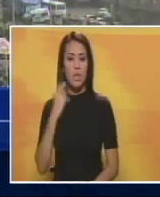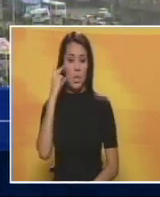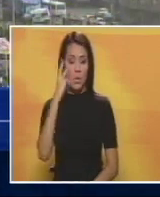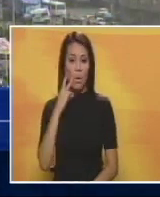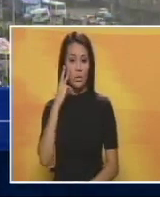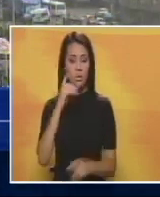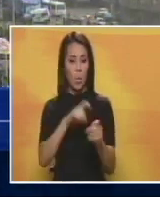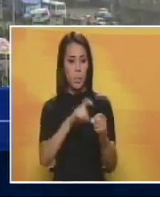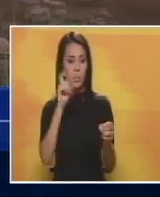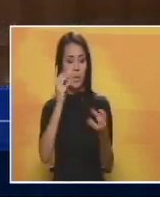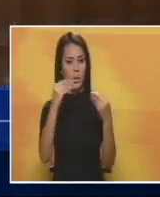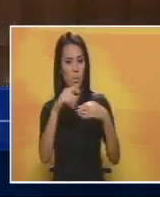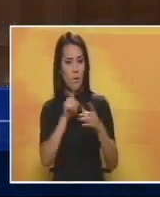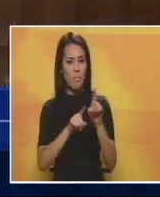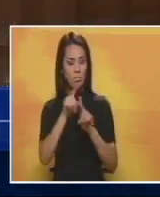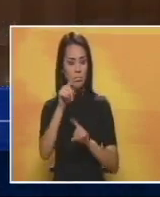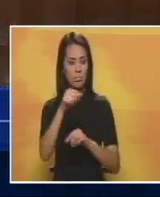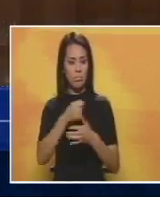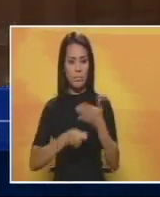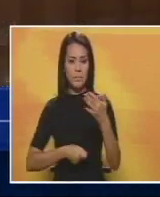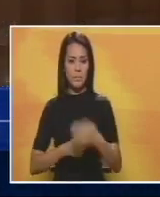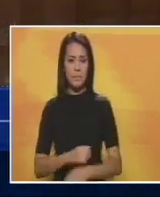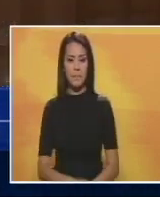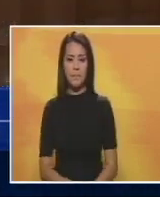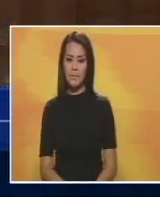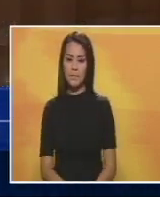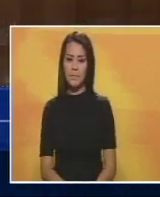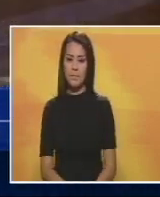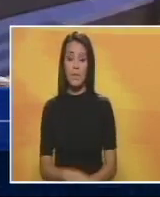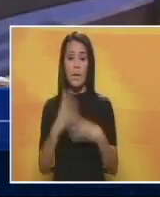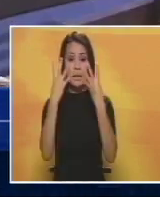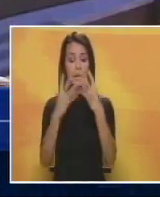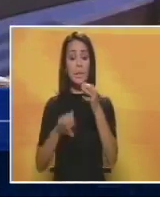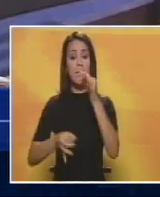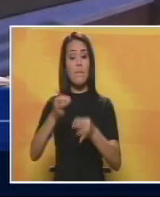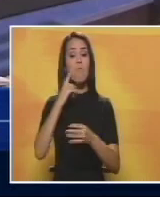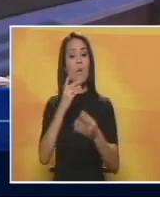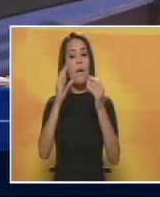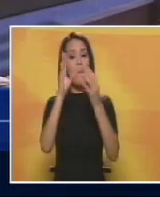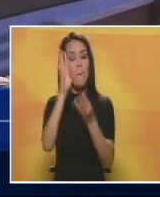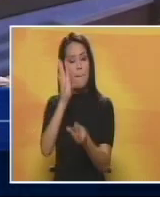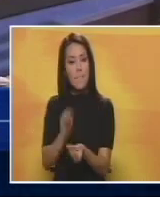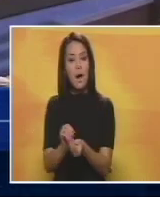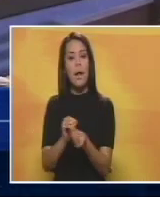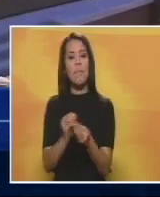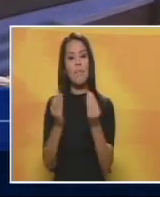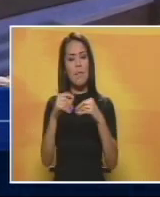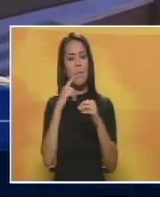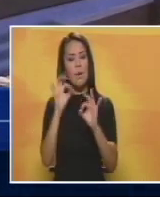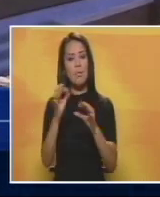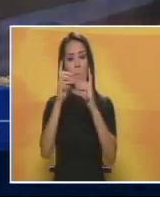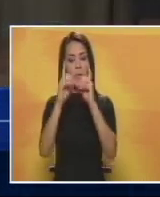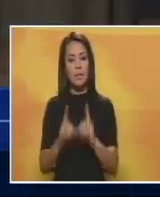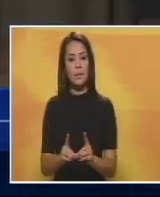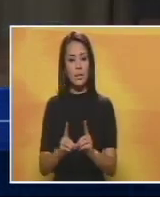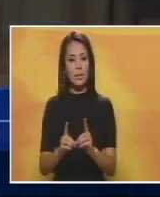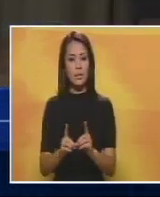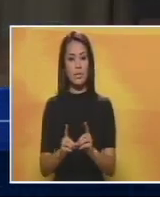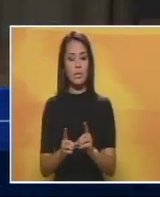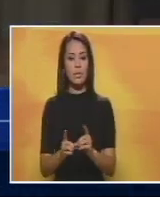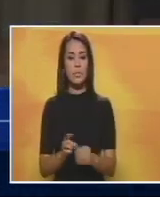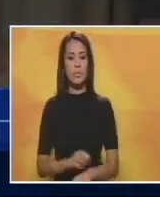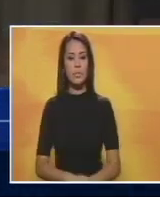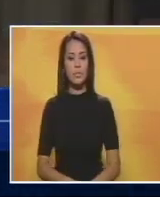del acuerdo nuclear. El tribunal concluyó de forma unánime que la adquisición por parte de Teherán de bienes